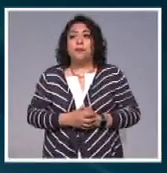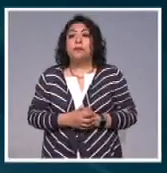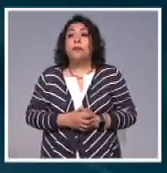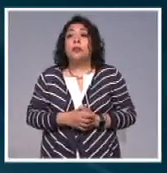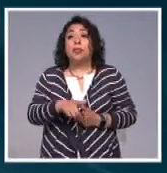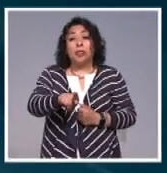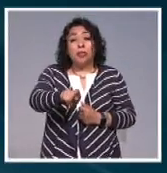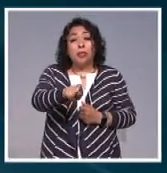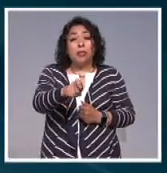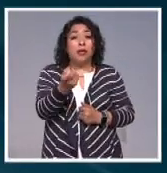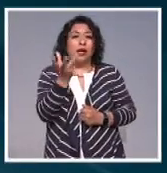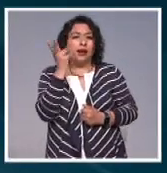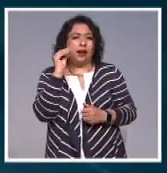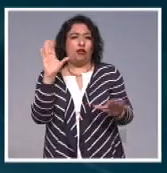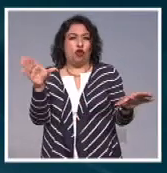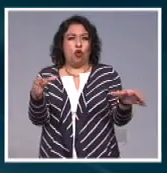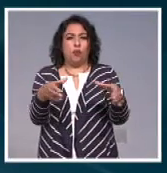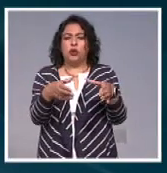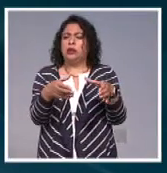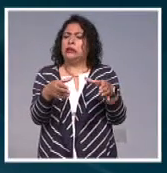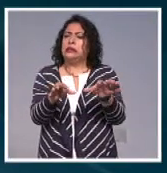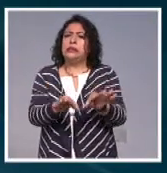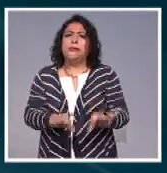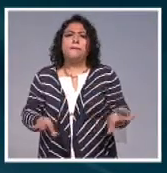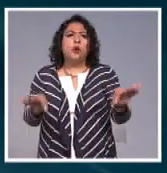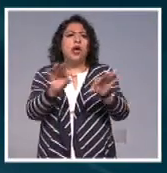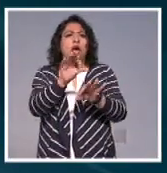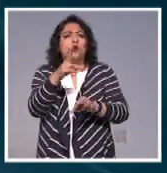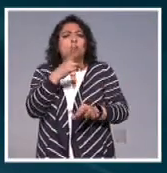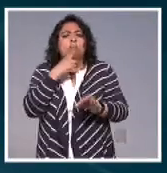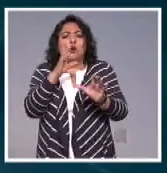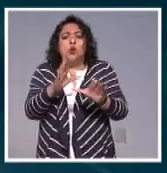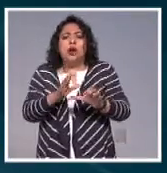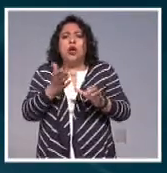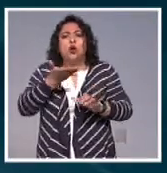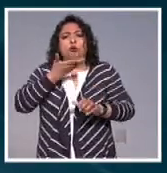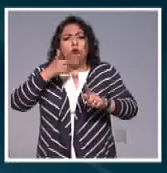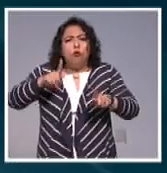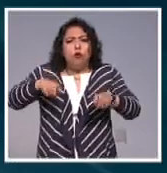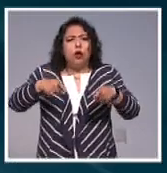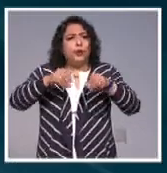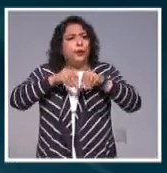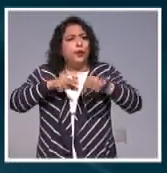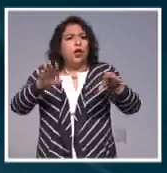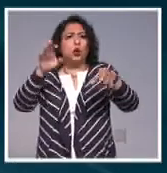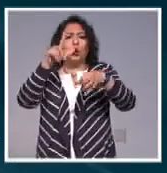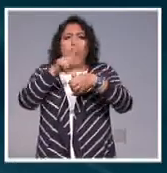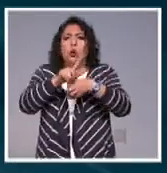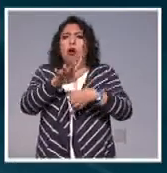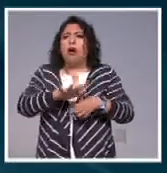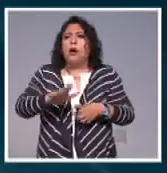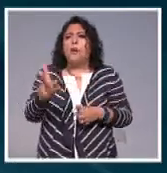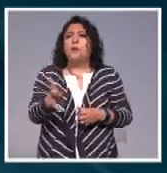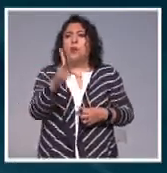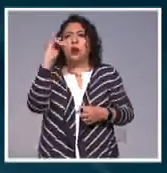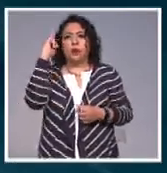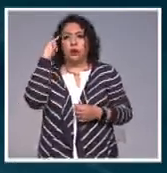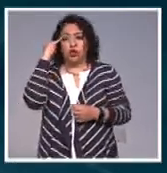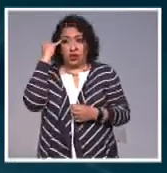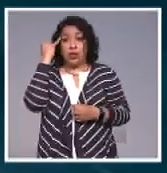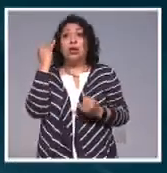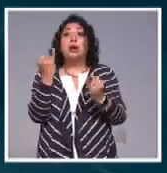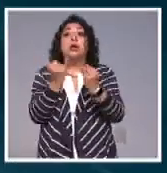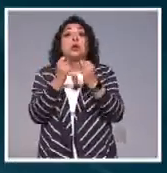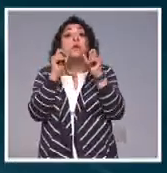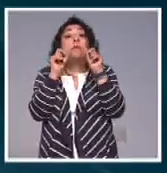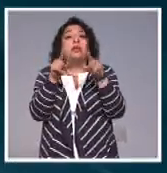Las estaciones de radio comunitarias han sido fundamentales en la conservación de tradiciones y divulgación cultural de poblaciones indígenas.